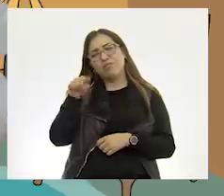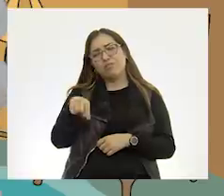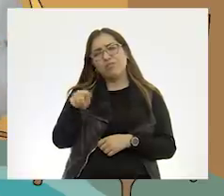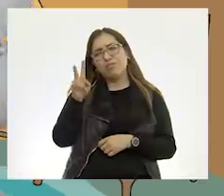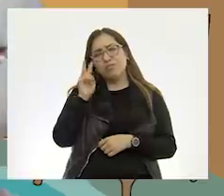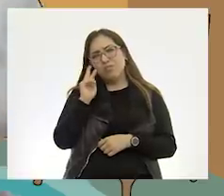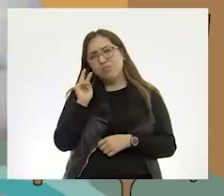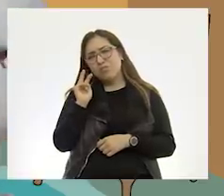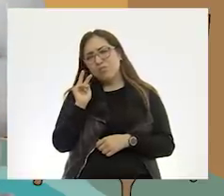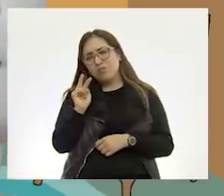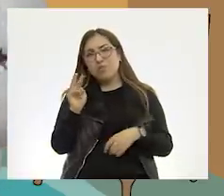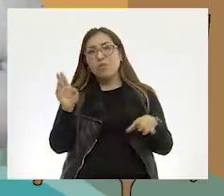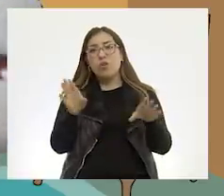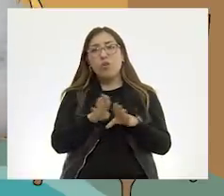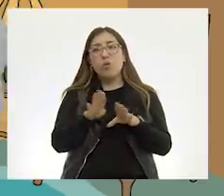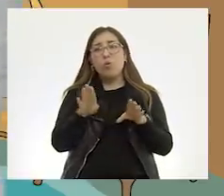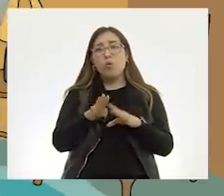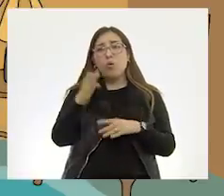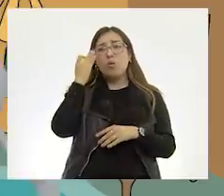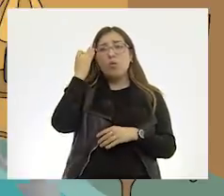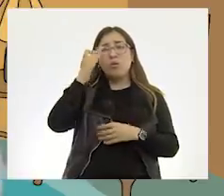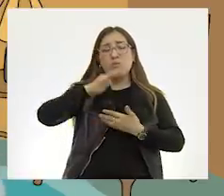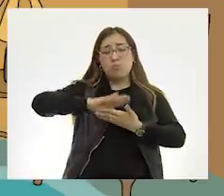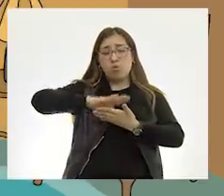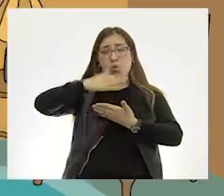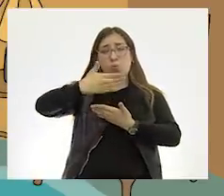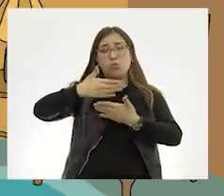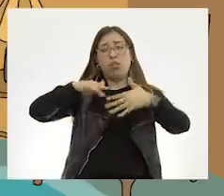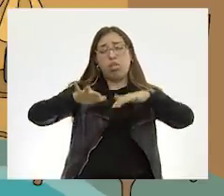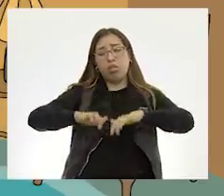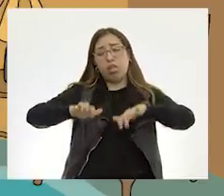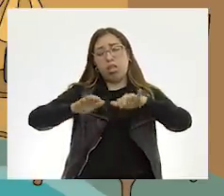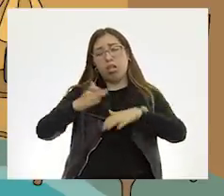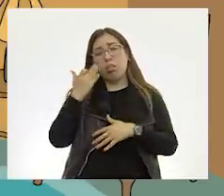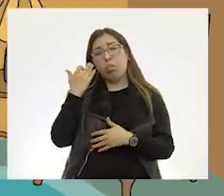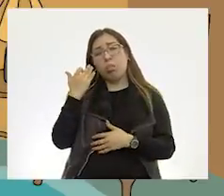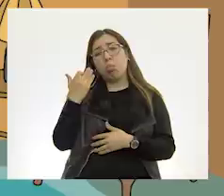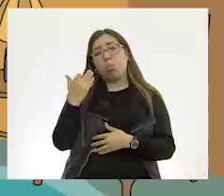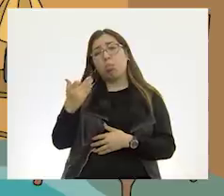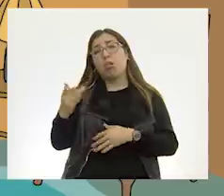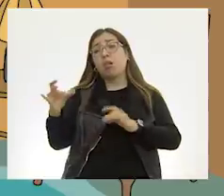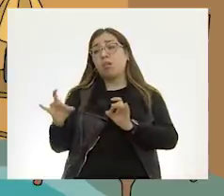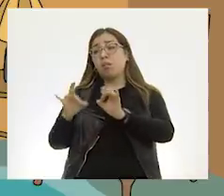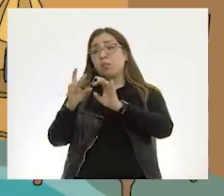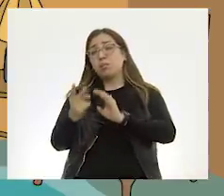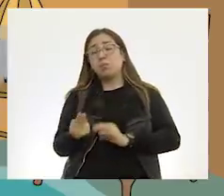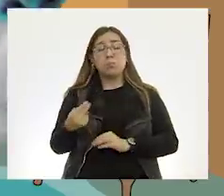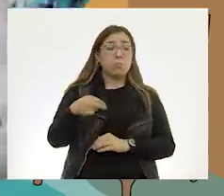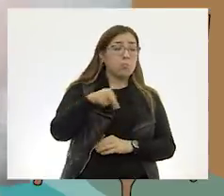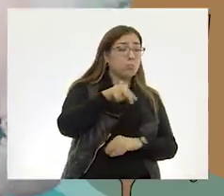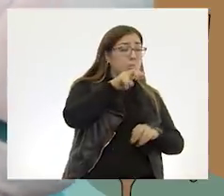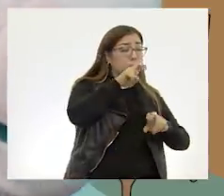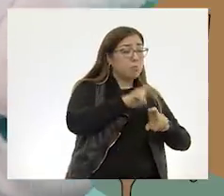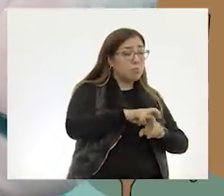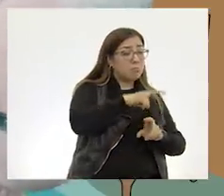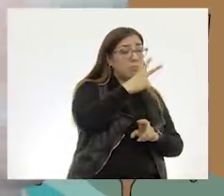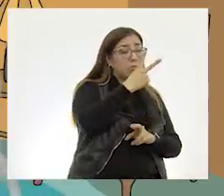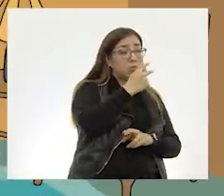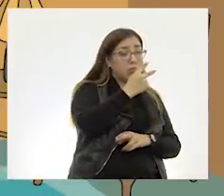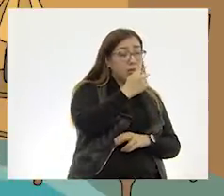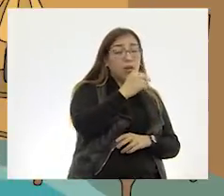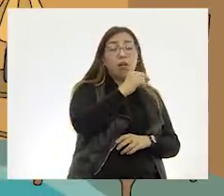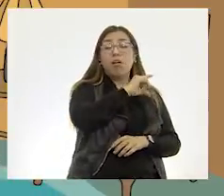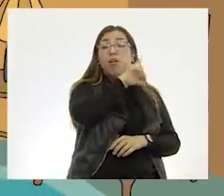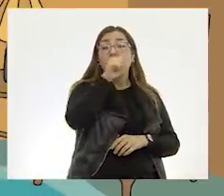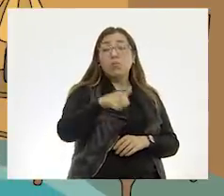este pegado a la computadora todo el día, ¿no? Por fin se levantó y se puso a ver la tele. Y luego se paró de ahí y se puso a ver la tablet.